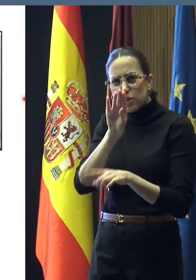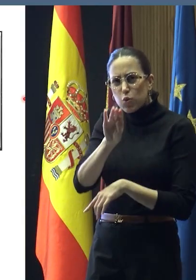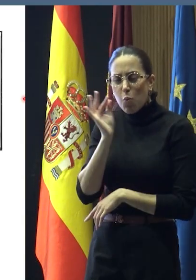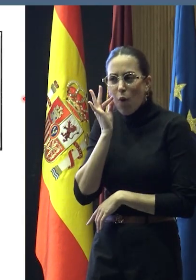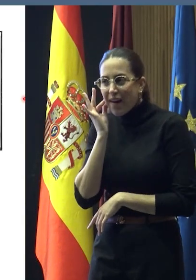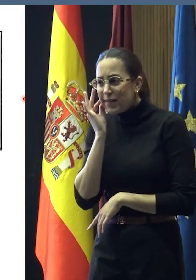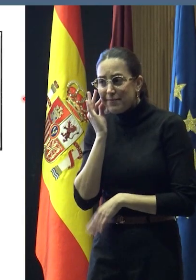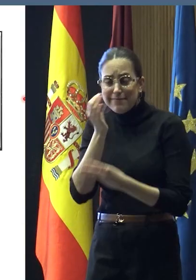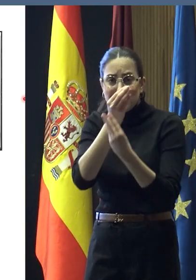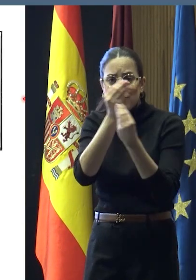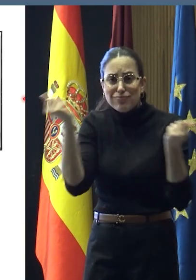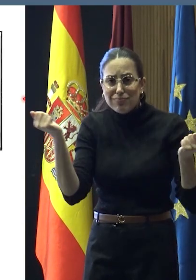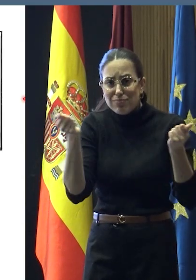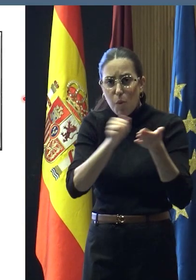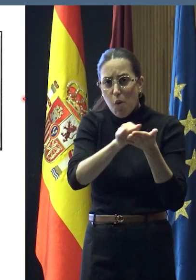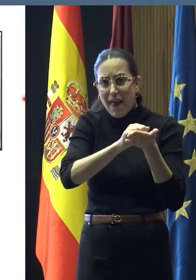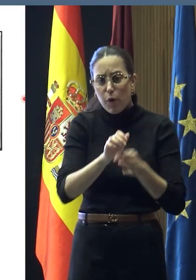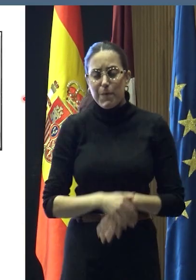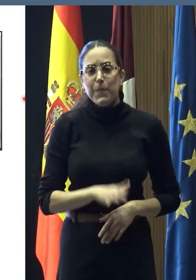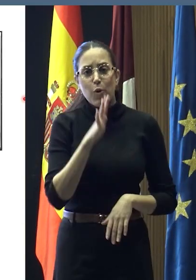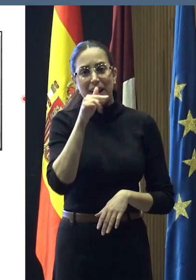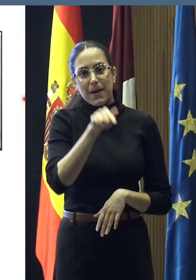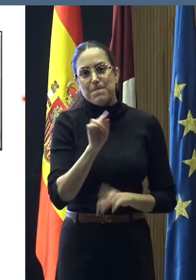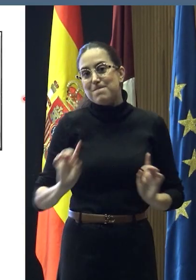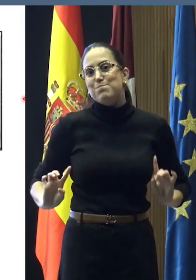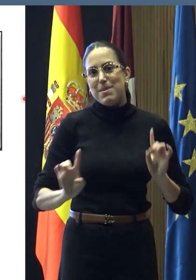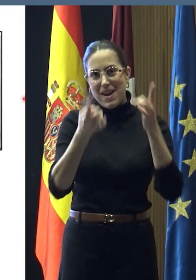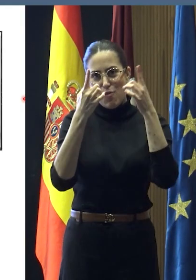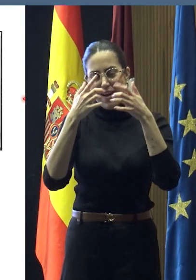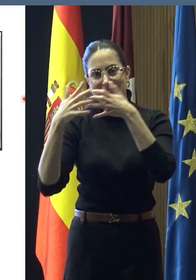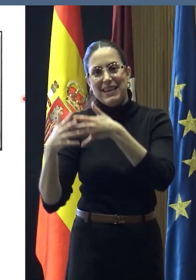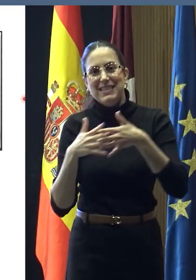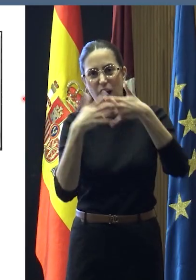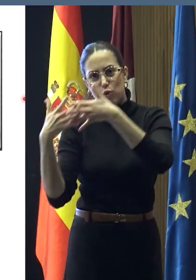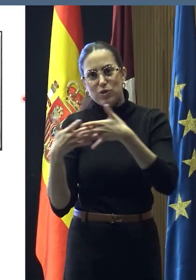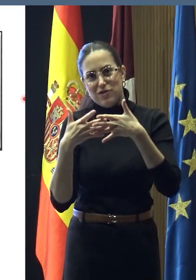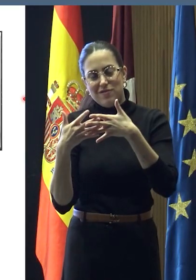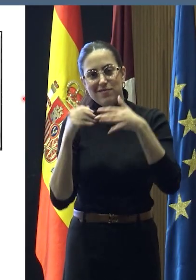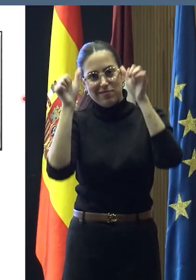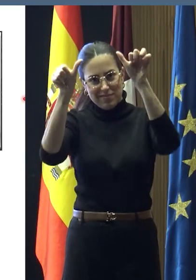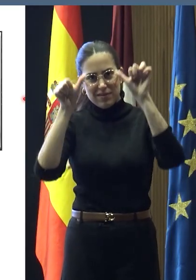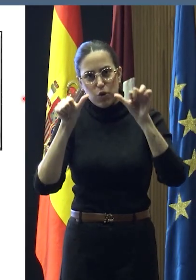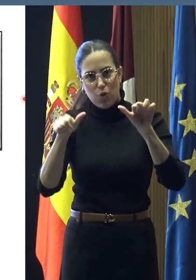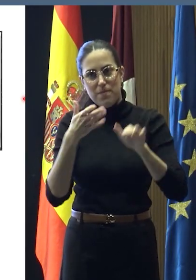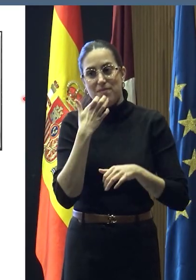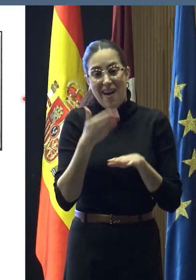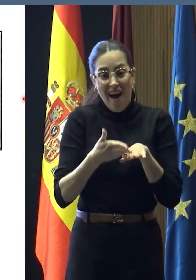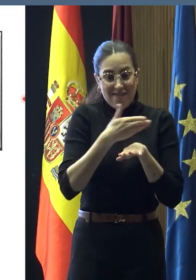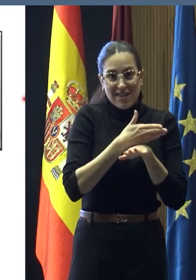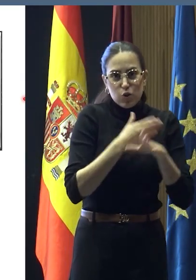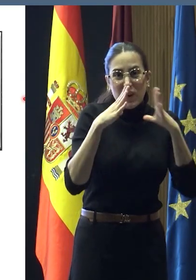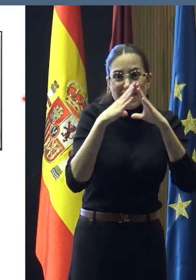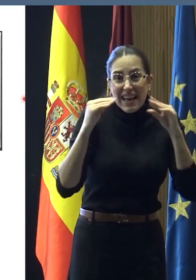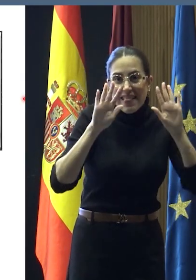fue la primera mujer que se licenció en Estados Unidos, pero después de que la rechazaran en 10